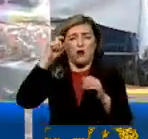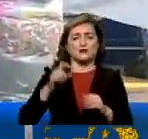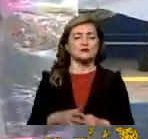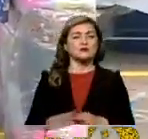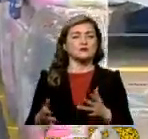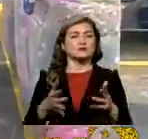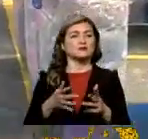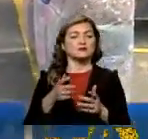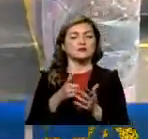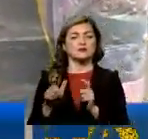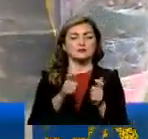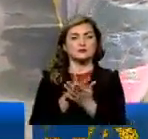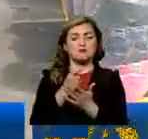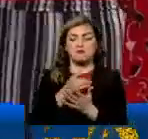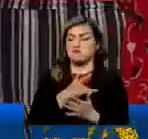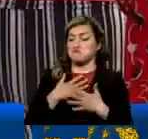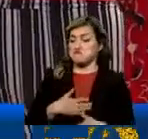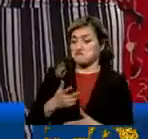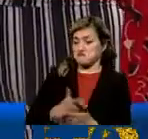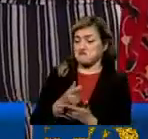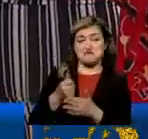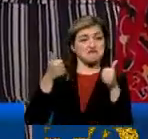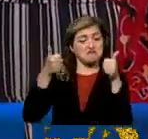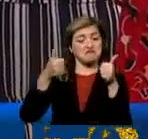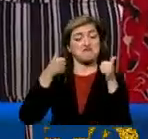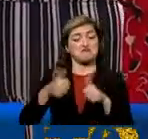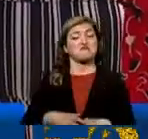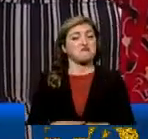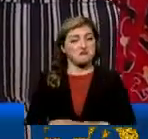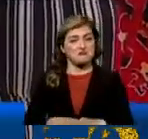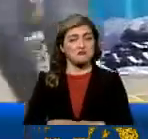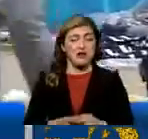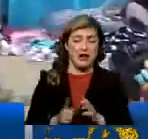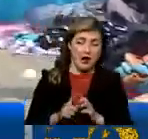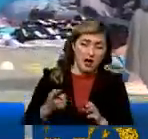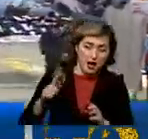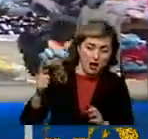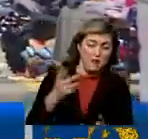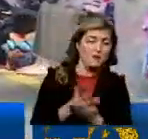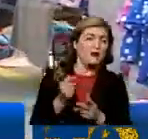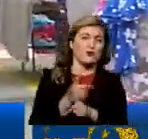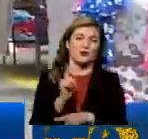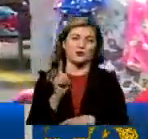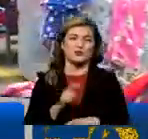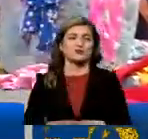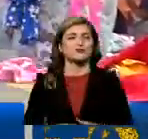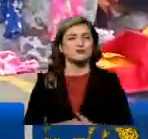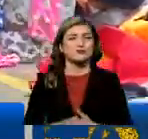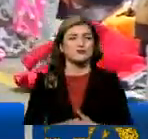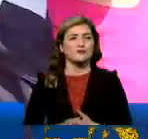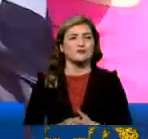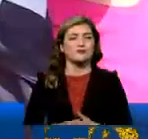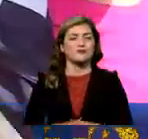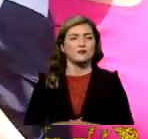su parte, los compradores se muestran satisfechos ante esta iniciativa, pues ya no deberán recorrer largas distancias para encontrar la vestimenta